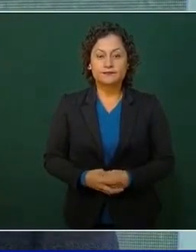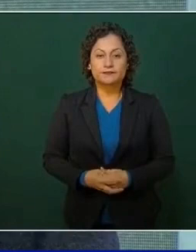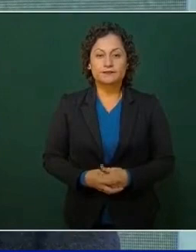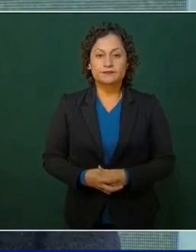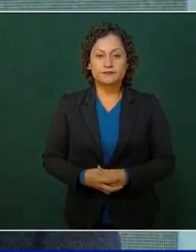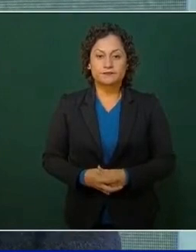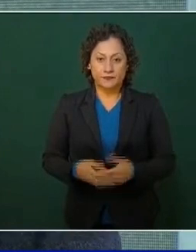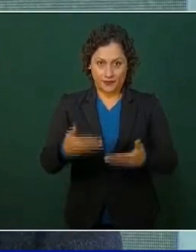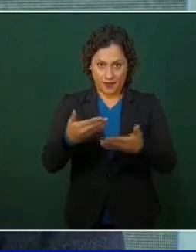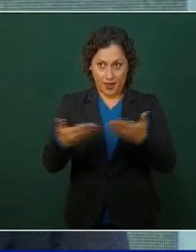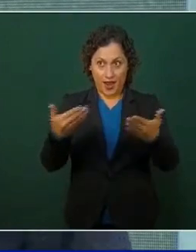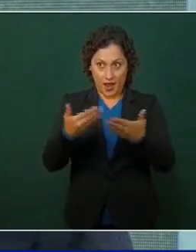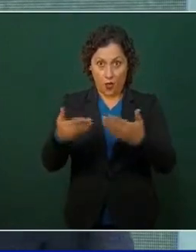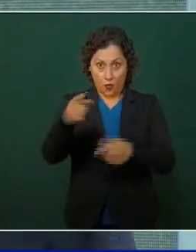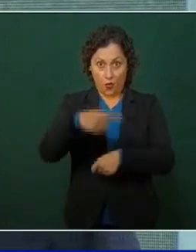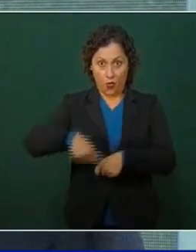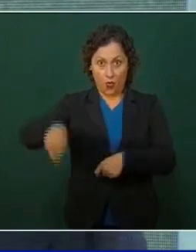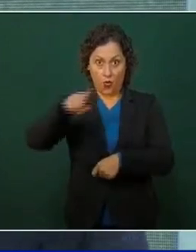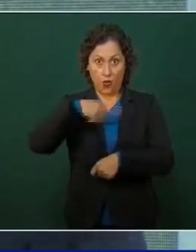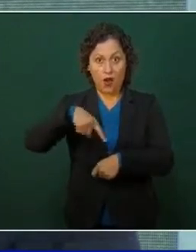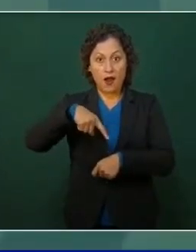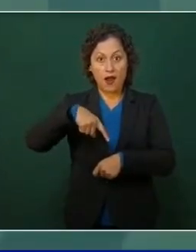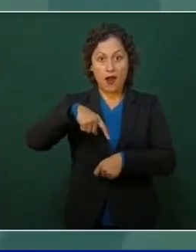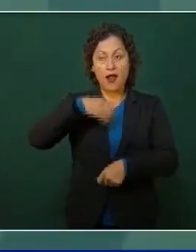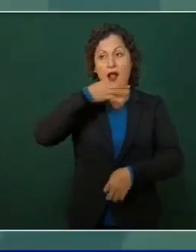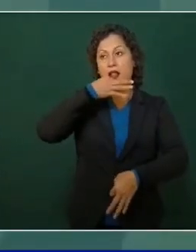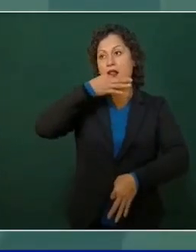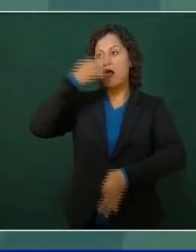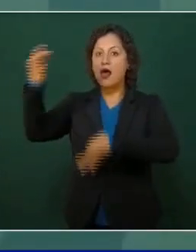o gritan como pregoneros cuando se trata